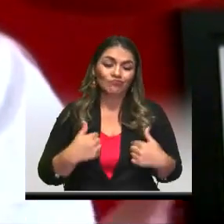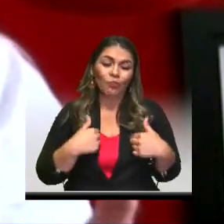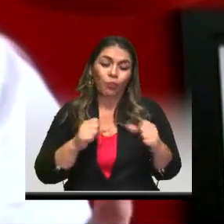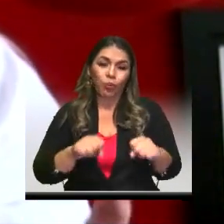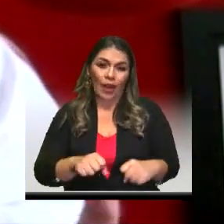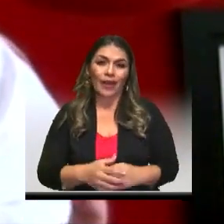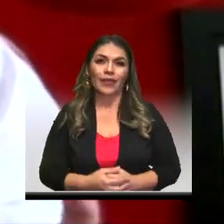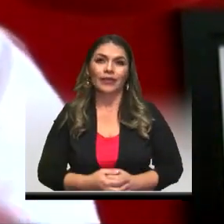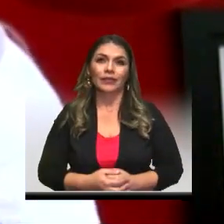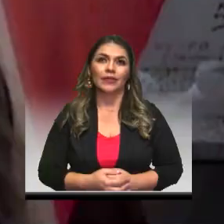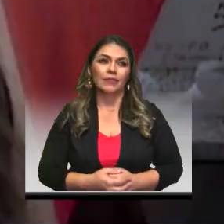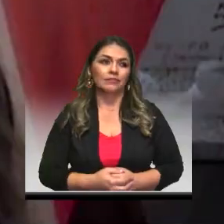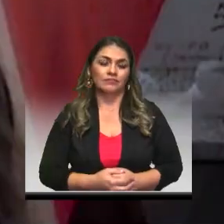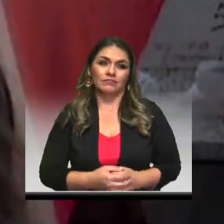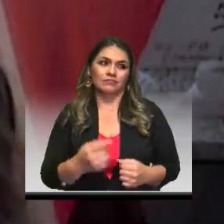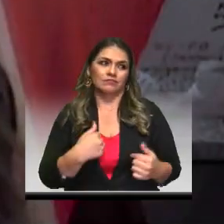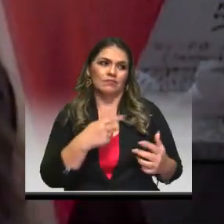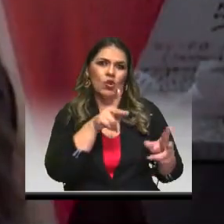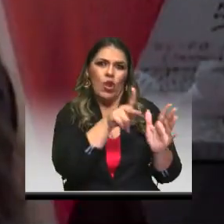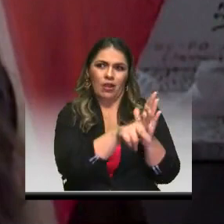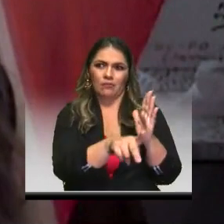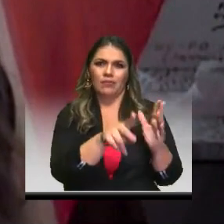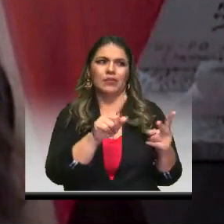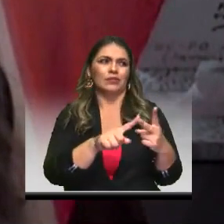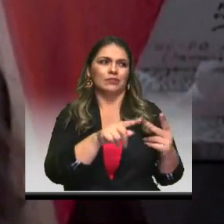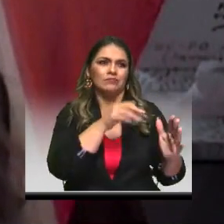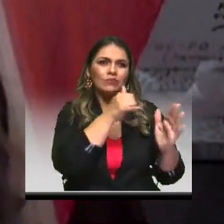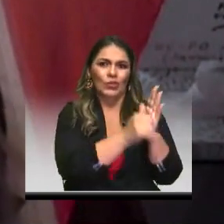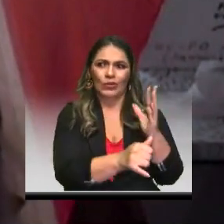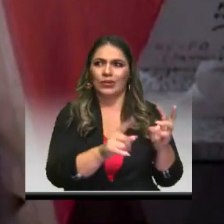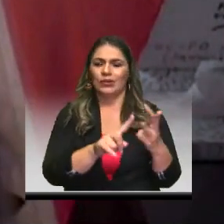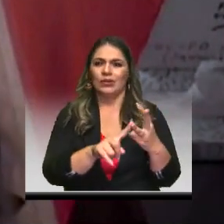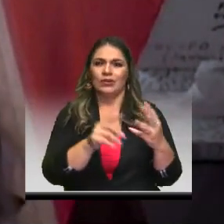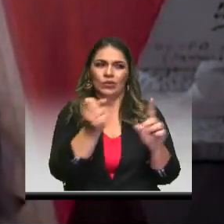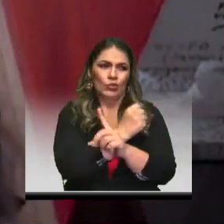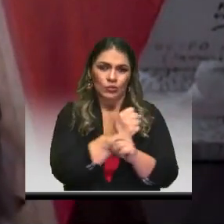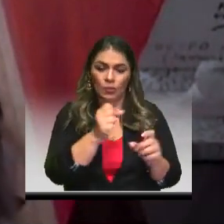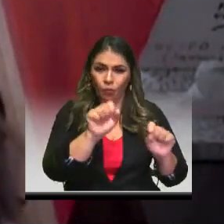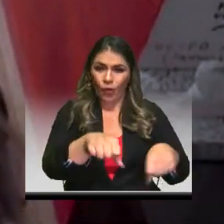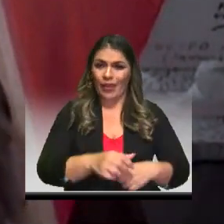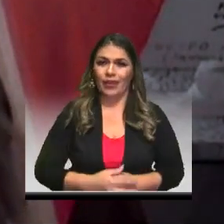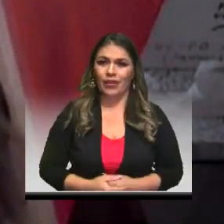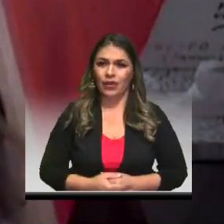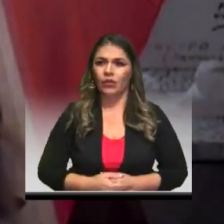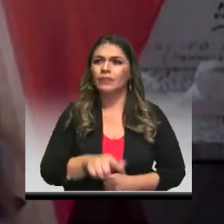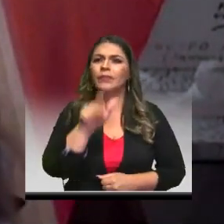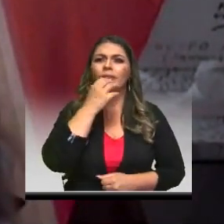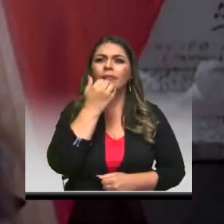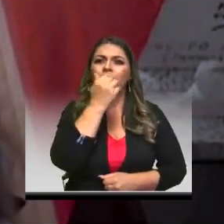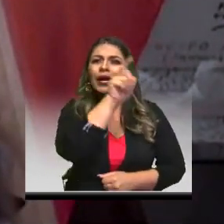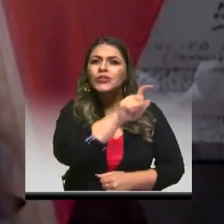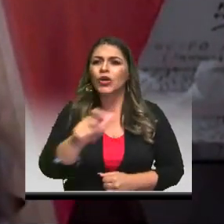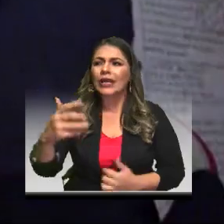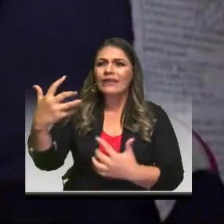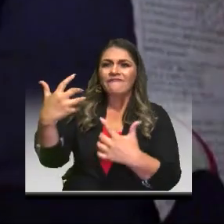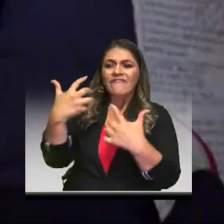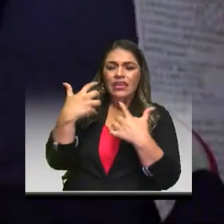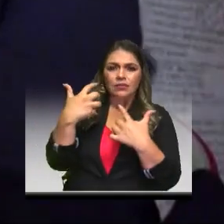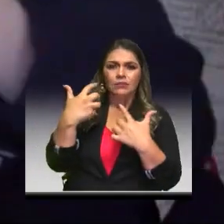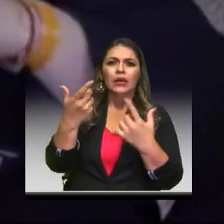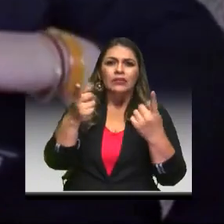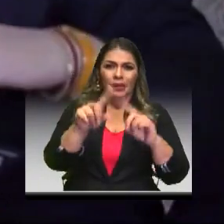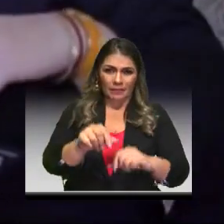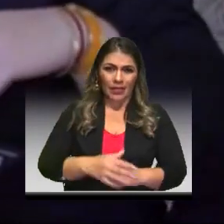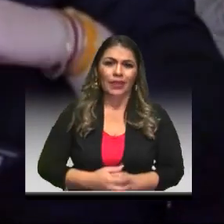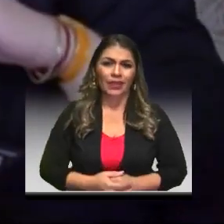en una víctima, ni se diga, ¿no? Entonces, en el poder entender que yo también puedo y tengo una parte,